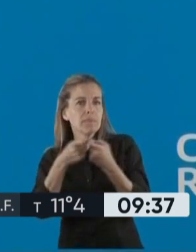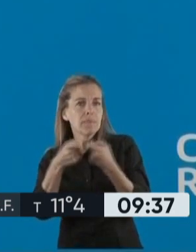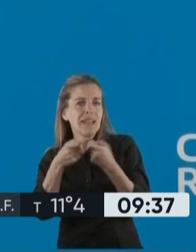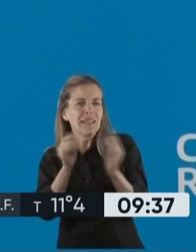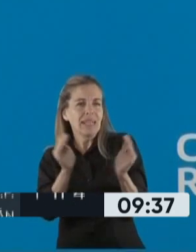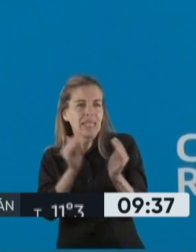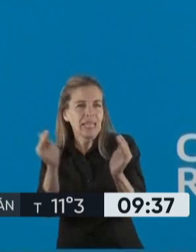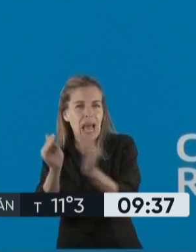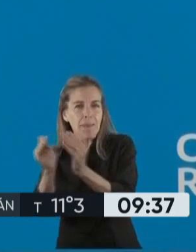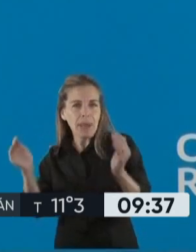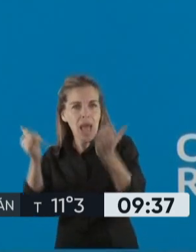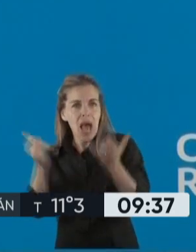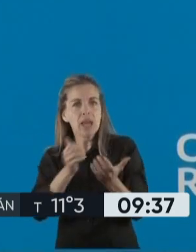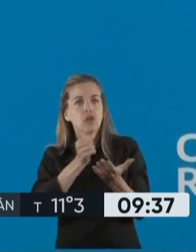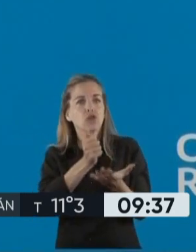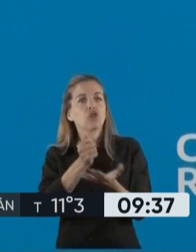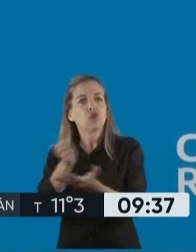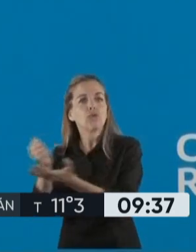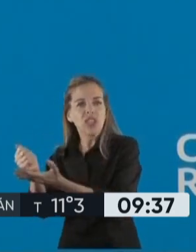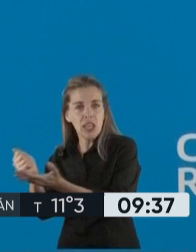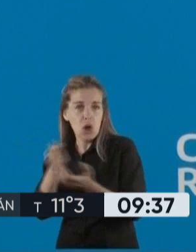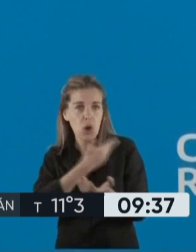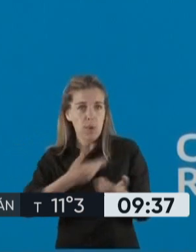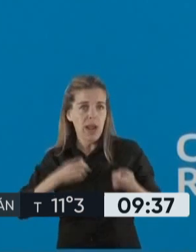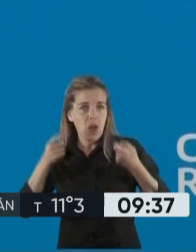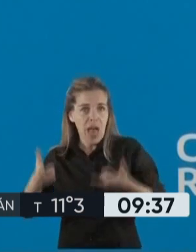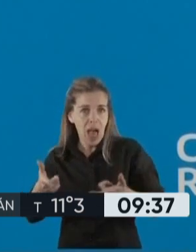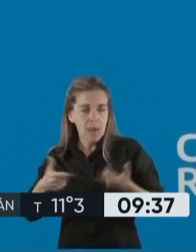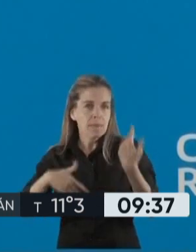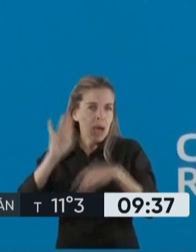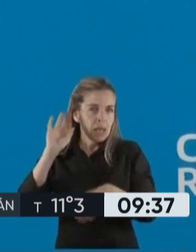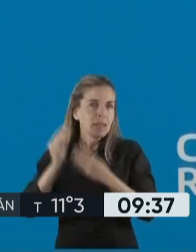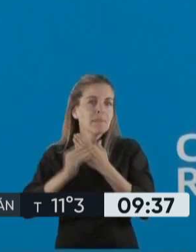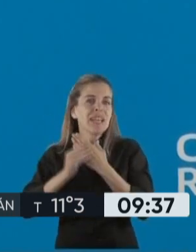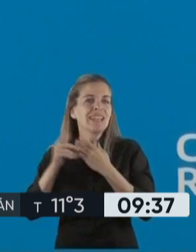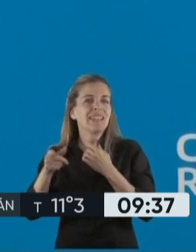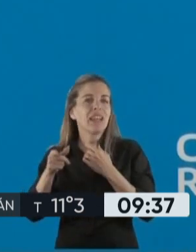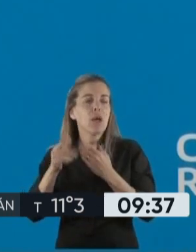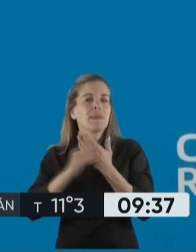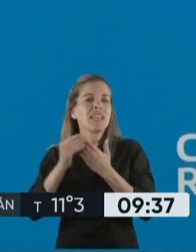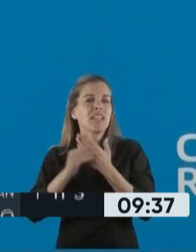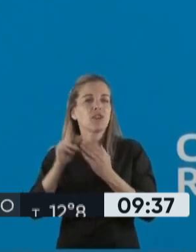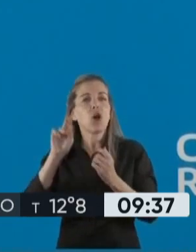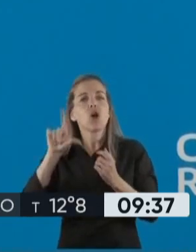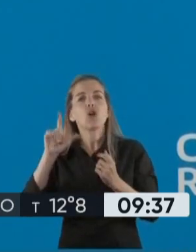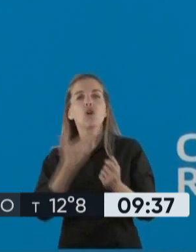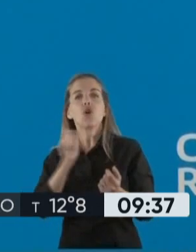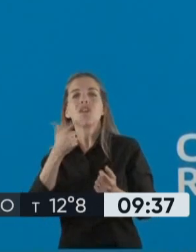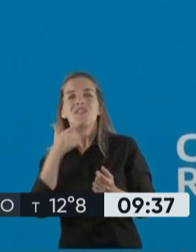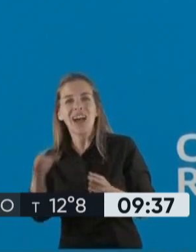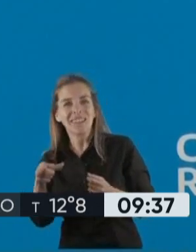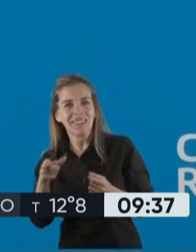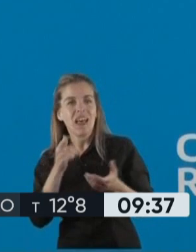y de incentivos y de subsidios que lleva adelante este gobierno, desde el Ministerio, sobre todo del ministro Culfas, y de hecho, digo,